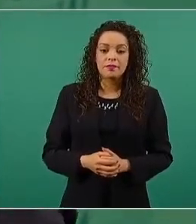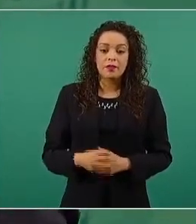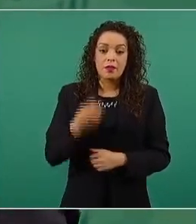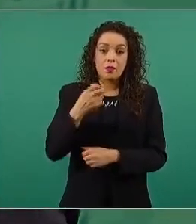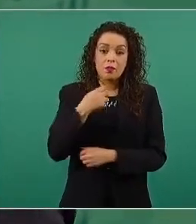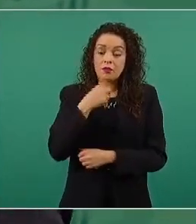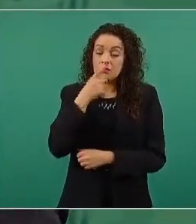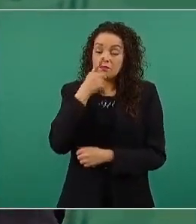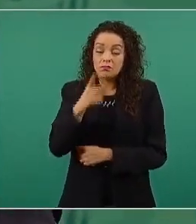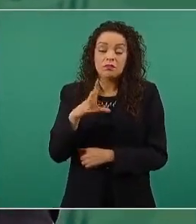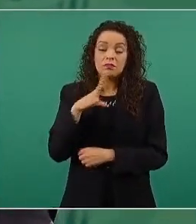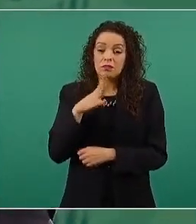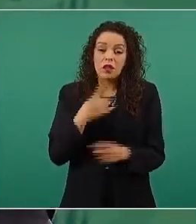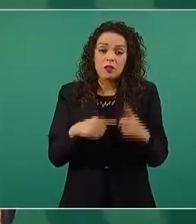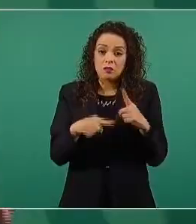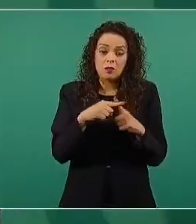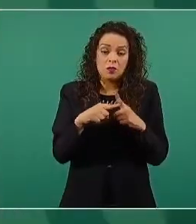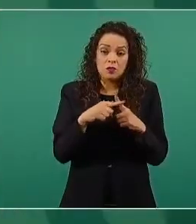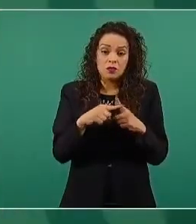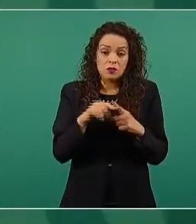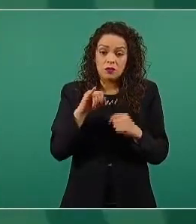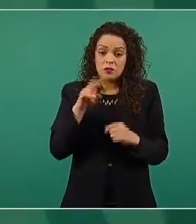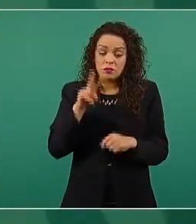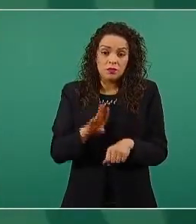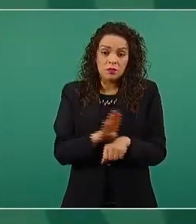muy favorables,